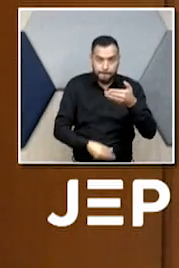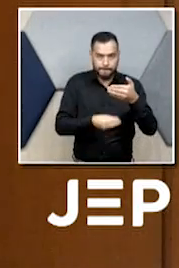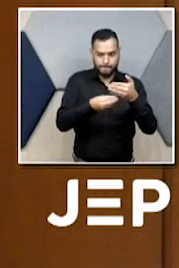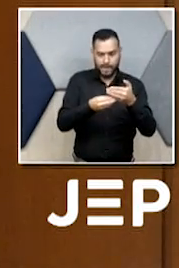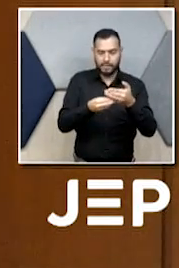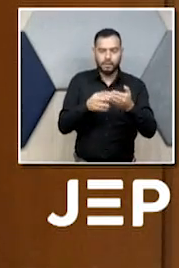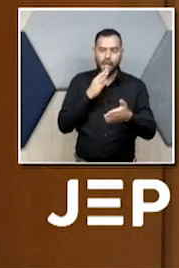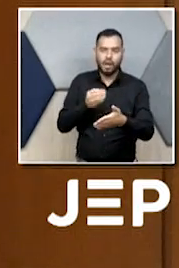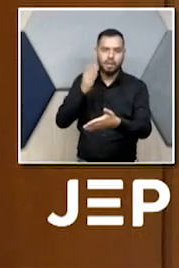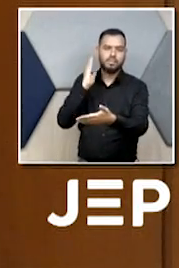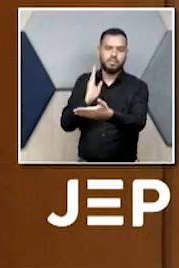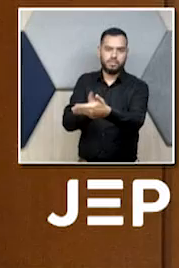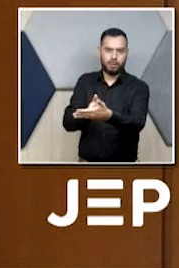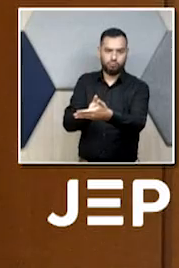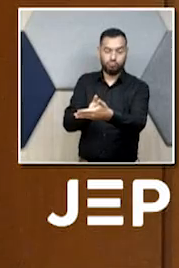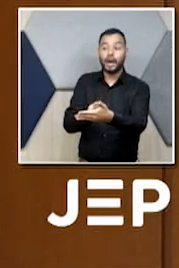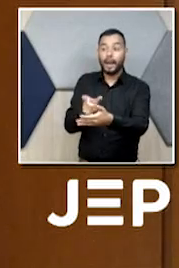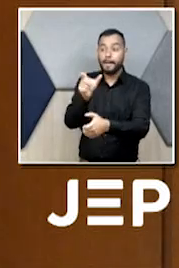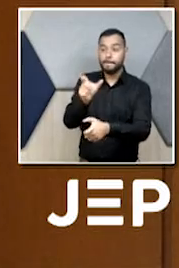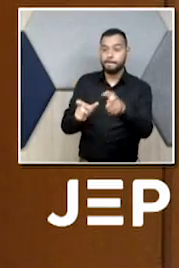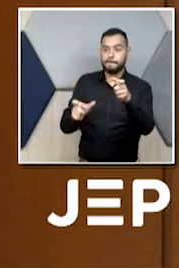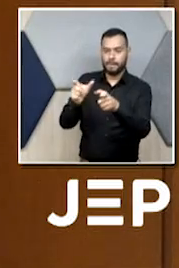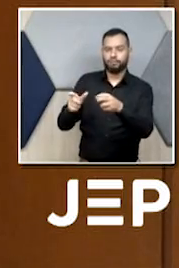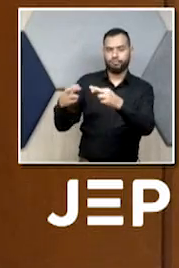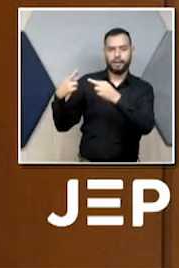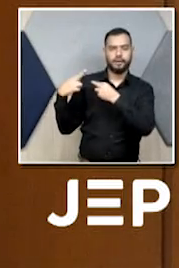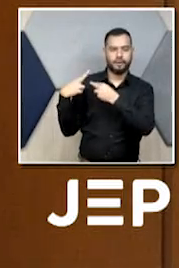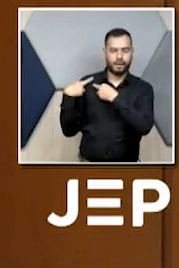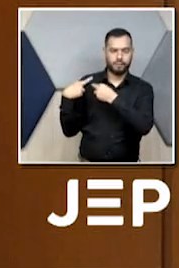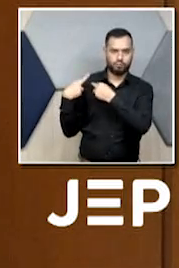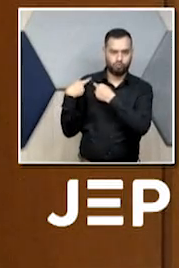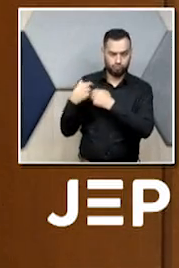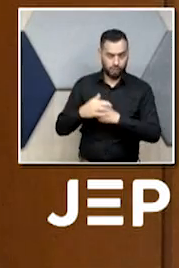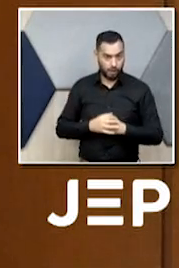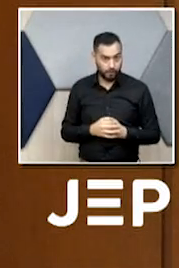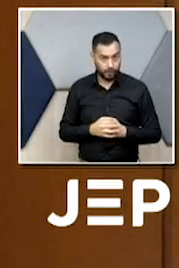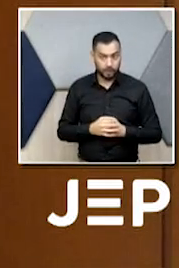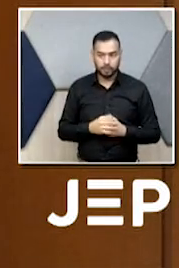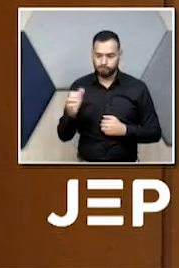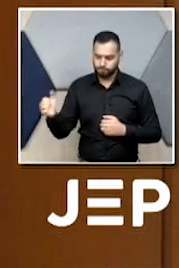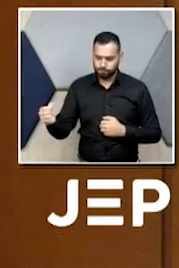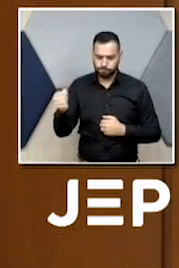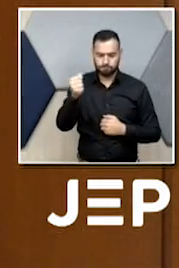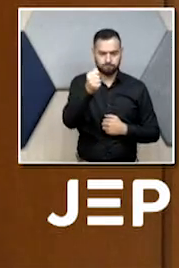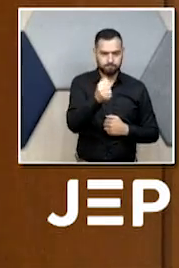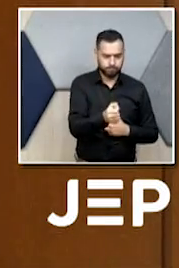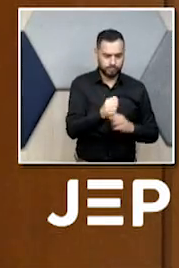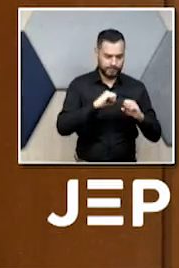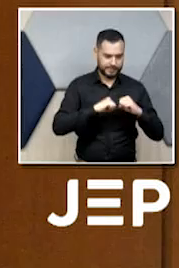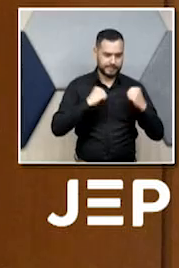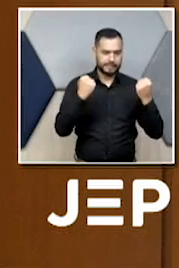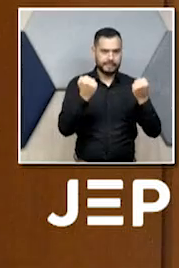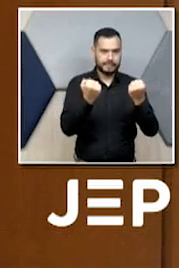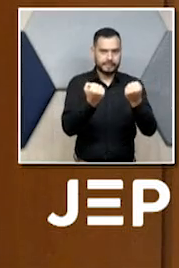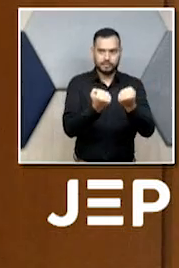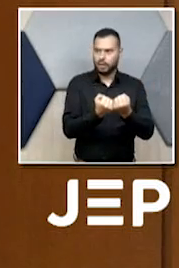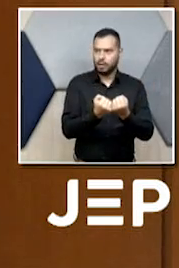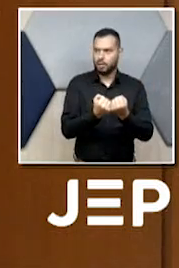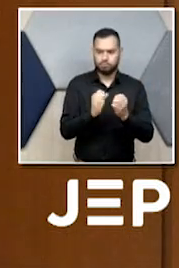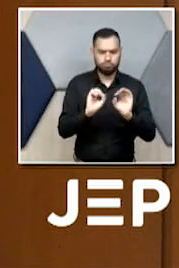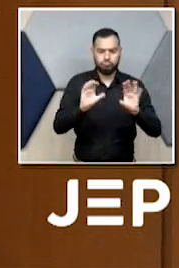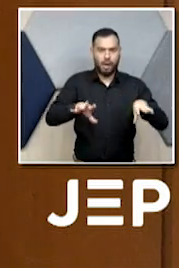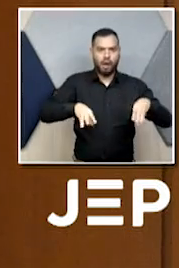a aquellos que encuentre responsables y llevarlos ante nuestra sala de ausencia de reconocimiento,